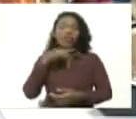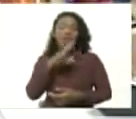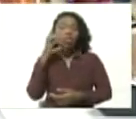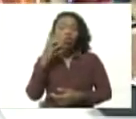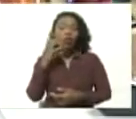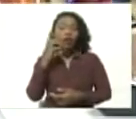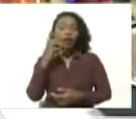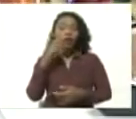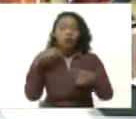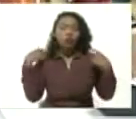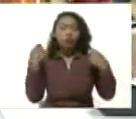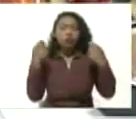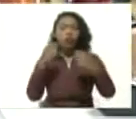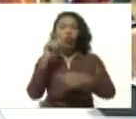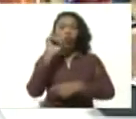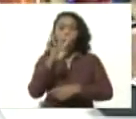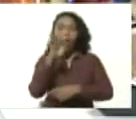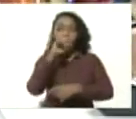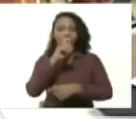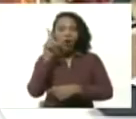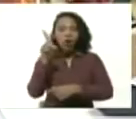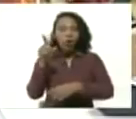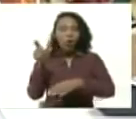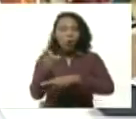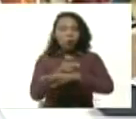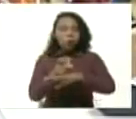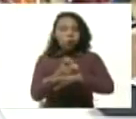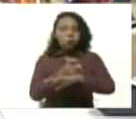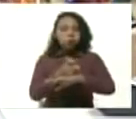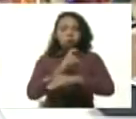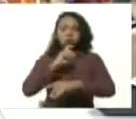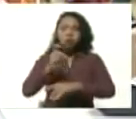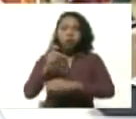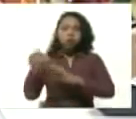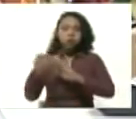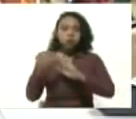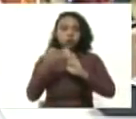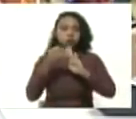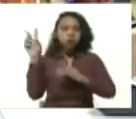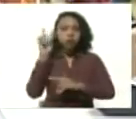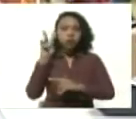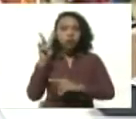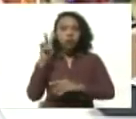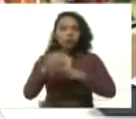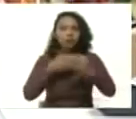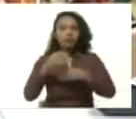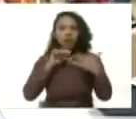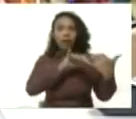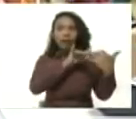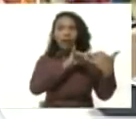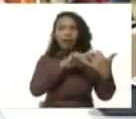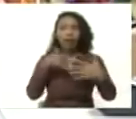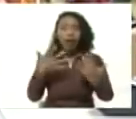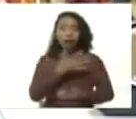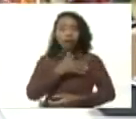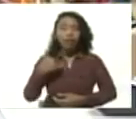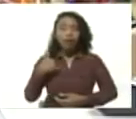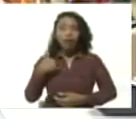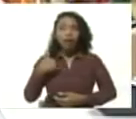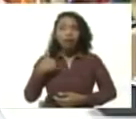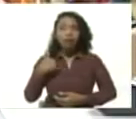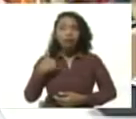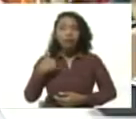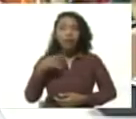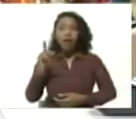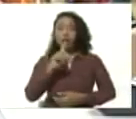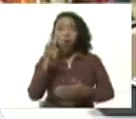ha promovido 4 años en su gobierno odio contra Venezuela para estimular una guerra que él quisiera y que